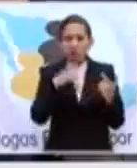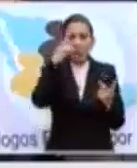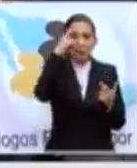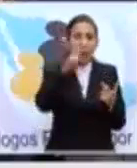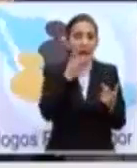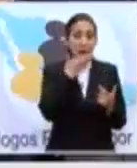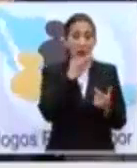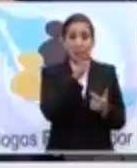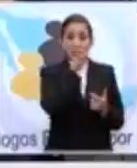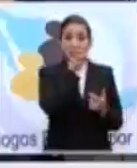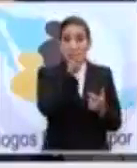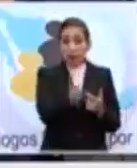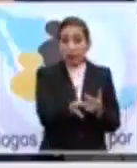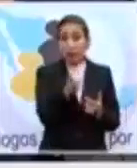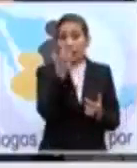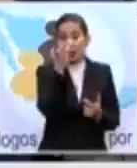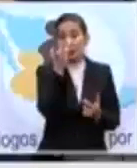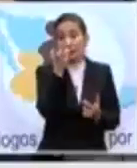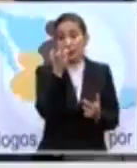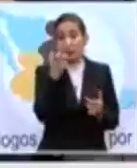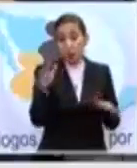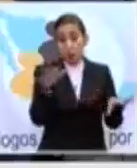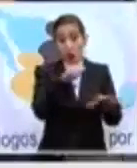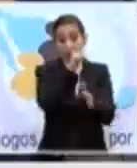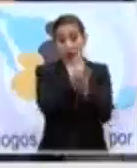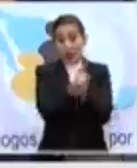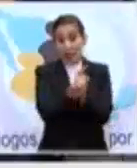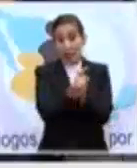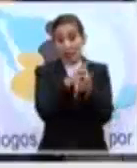buenos resultados de estas grandes reformas